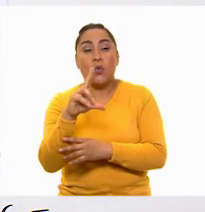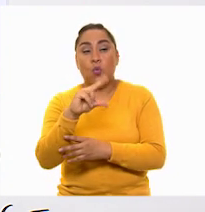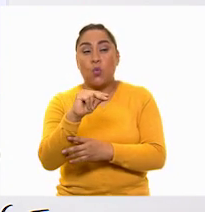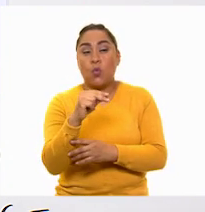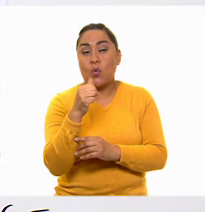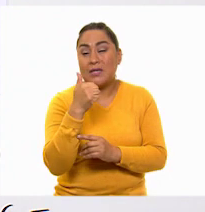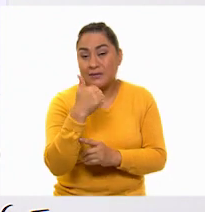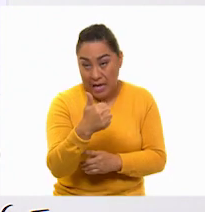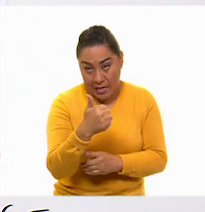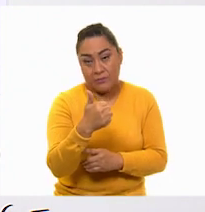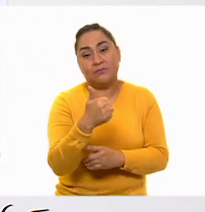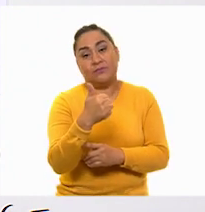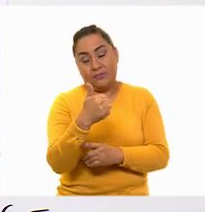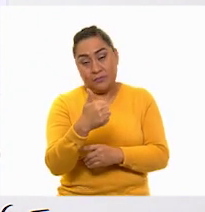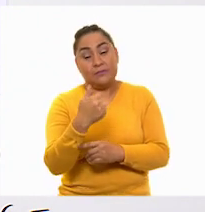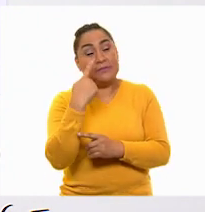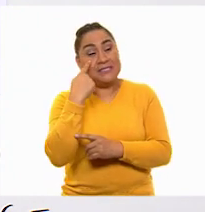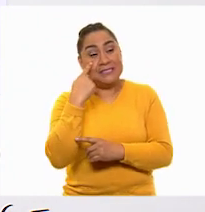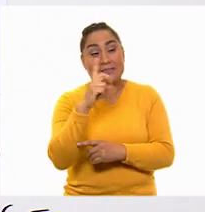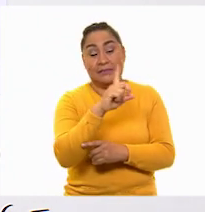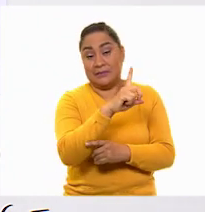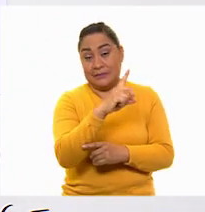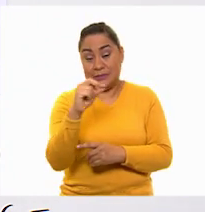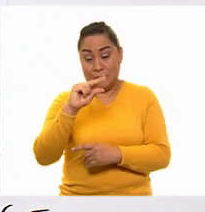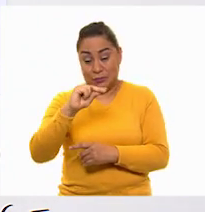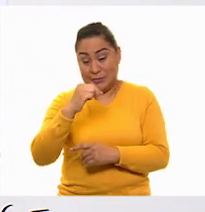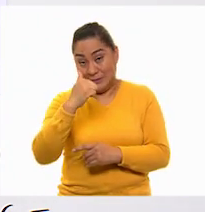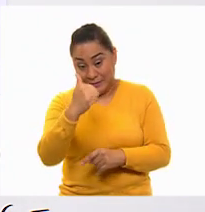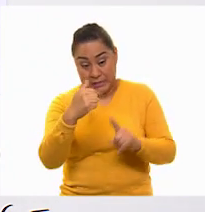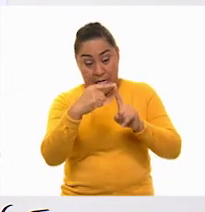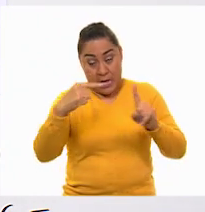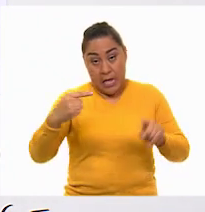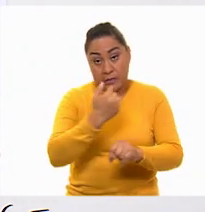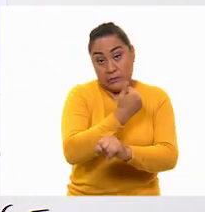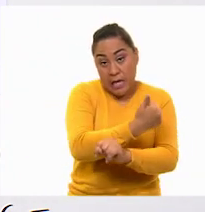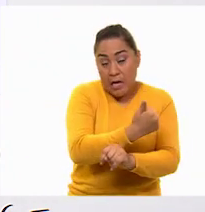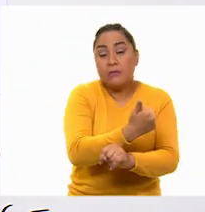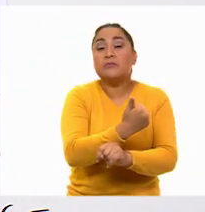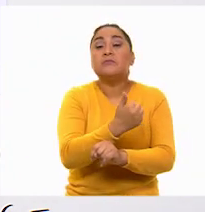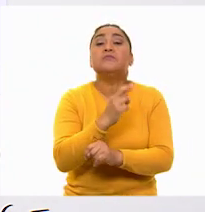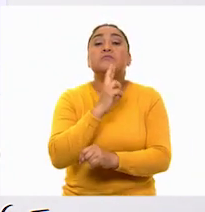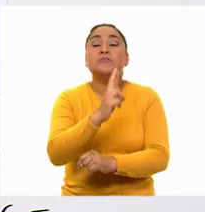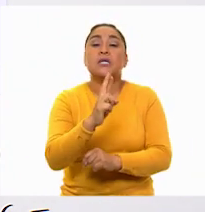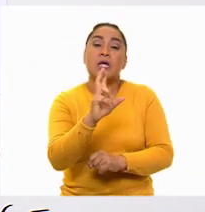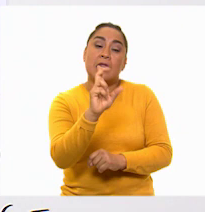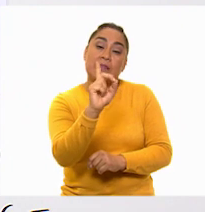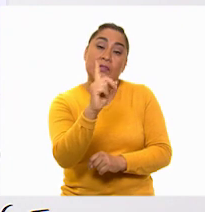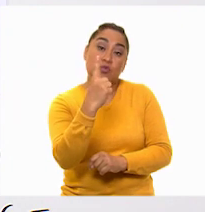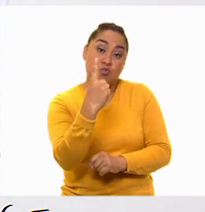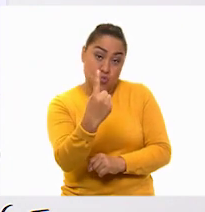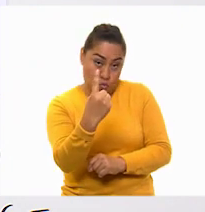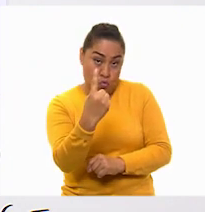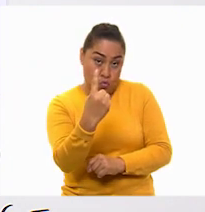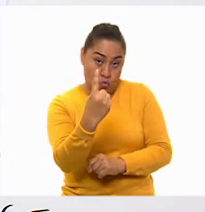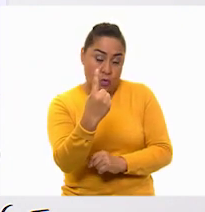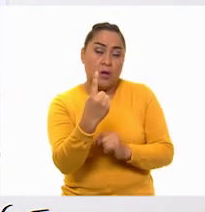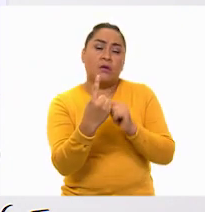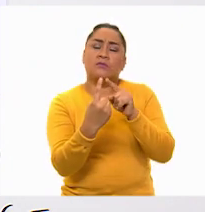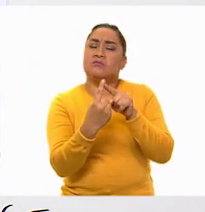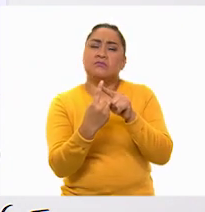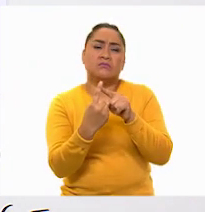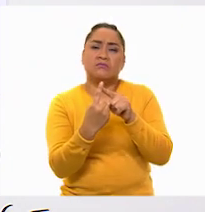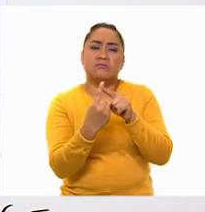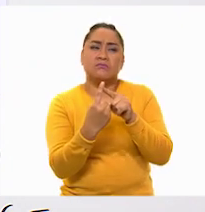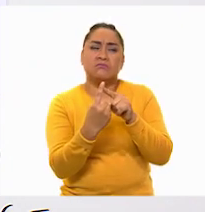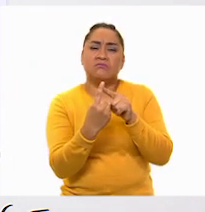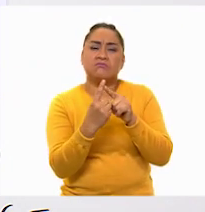186. Y es que 180 y 6 entre 6 nos da 31. Pero ese resultado no corresponde a la